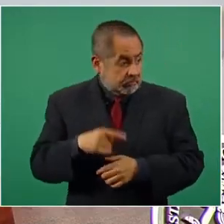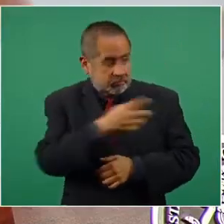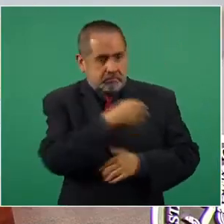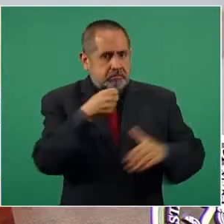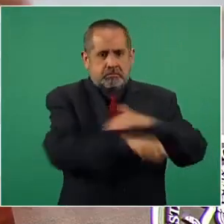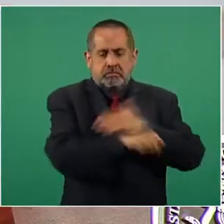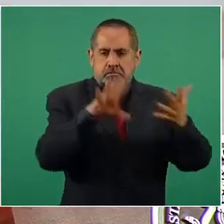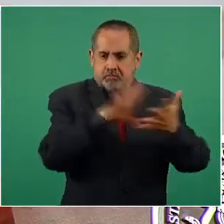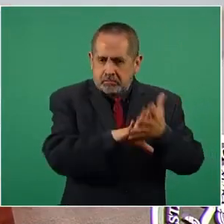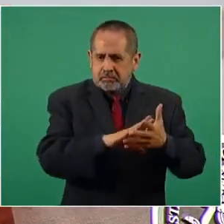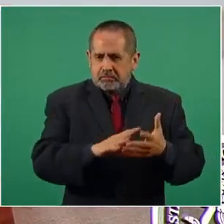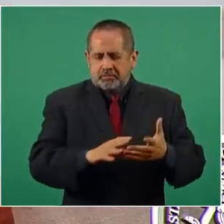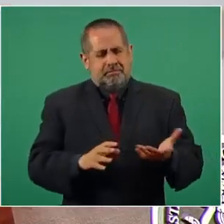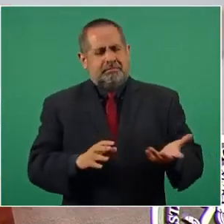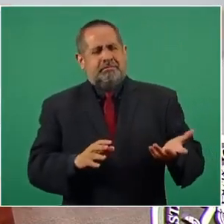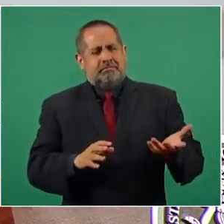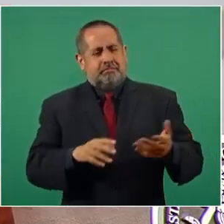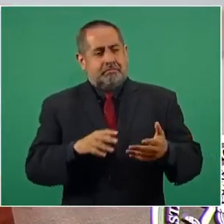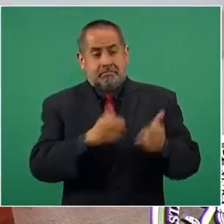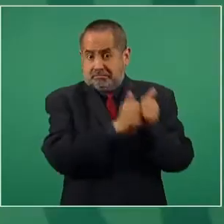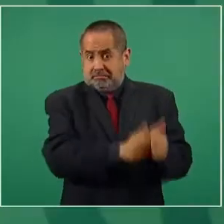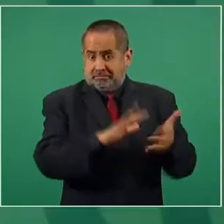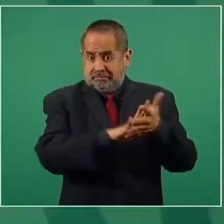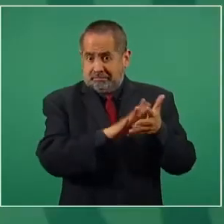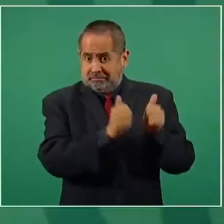al tambo, y ahí lo tienen.